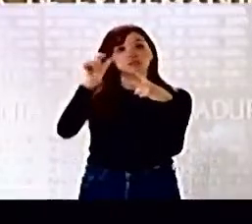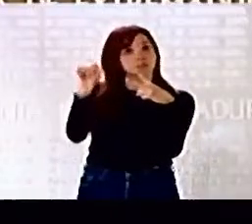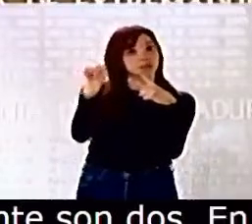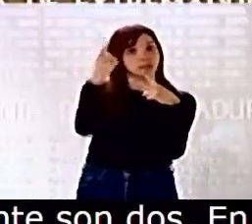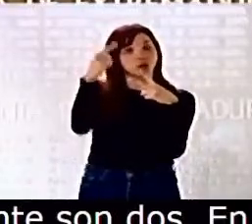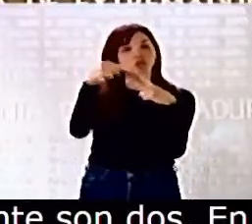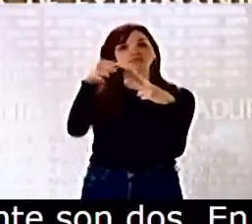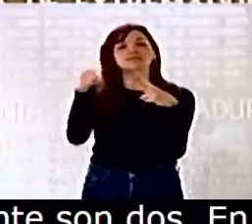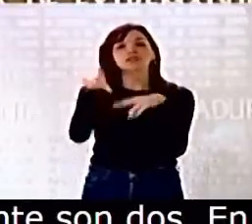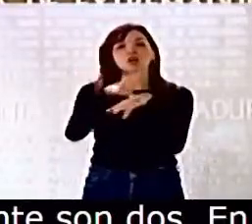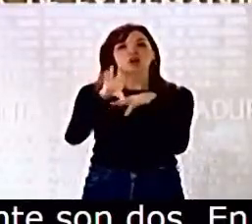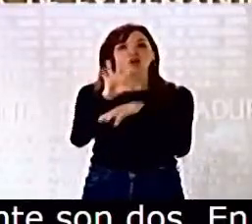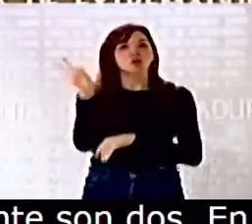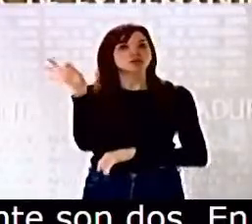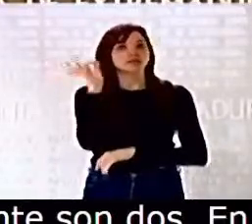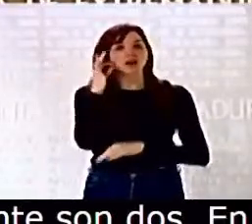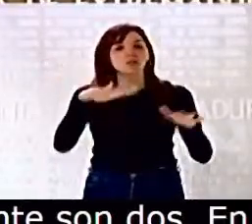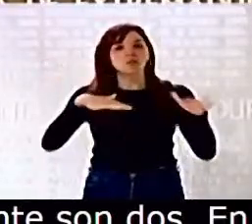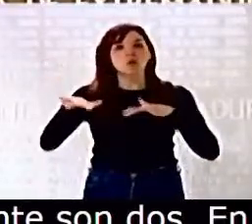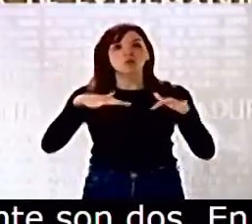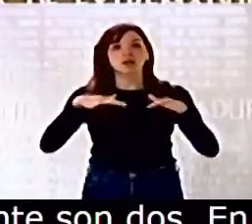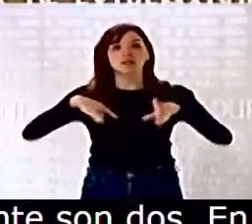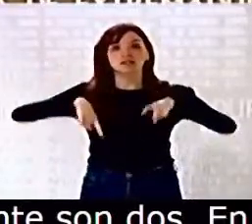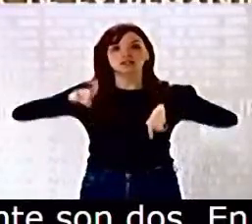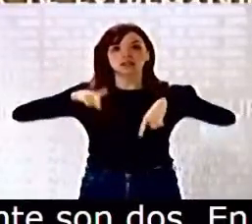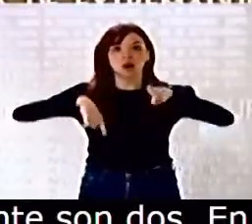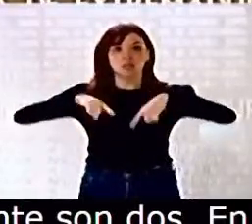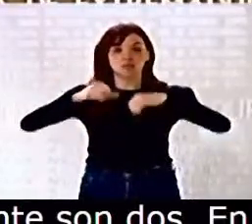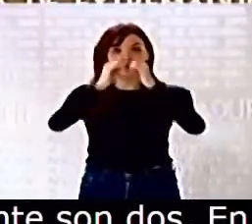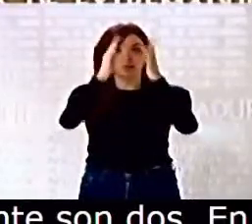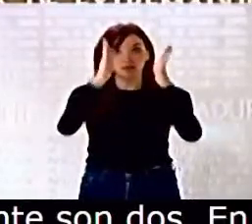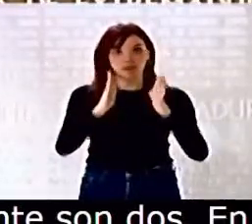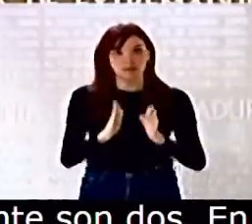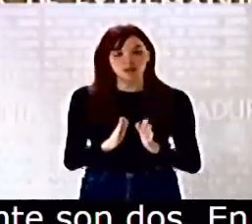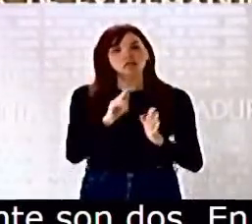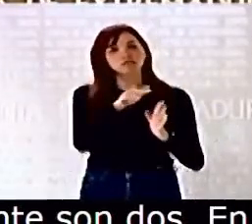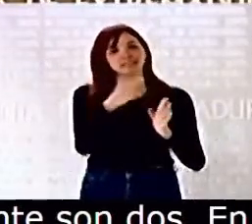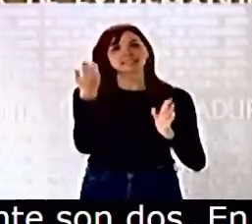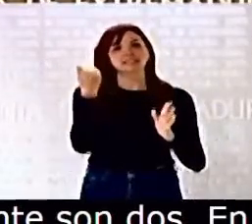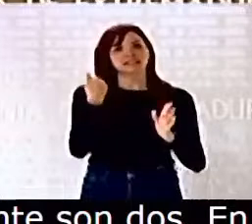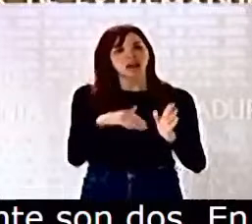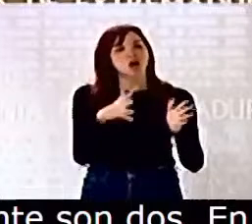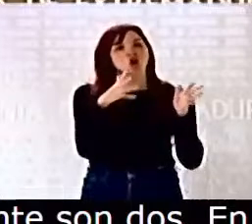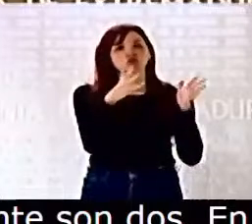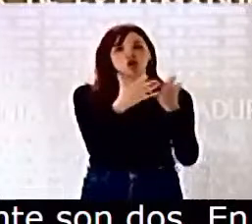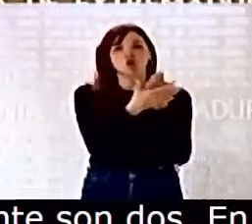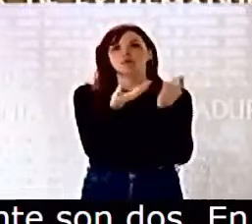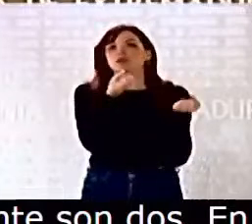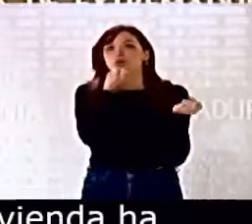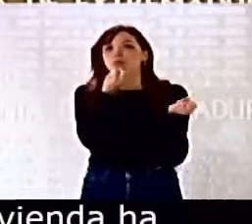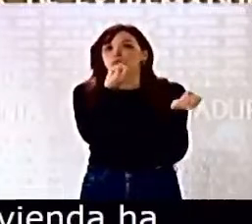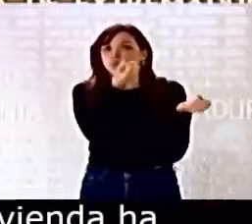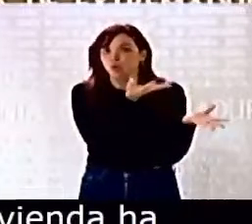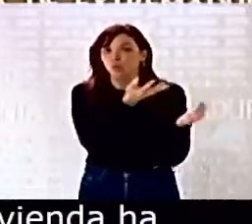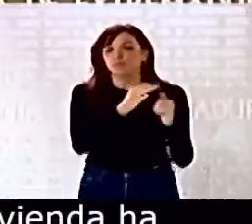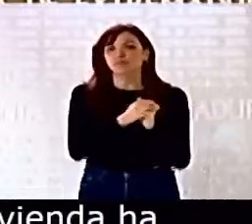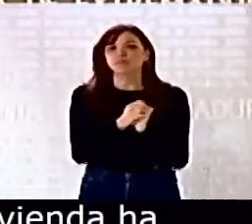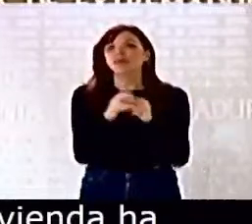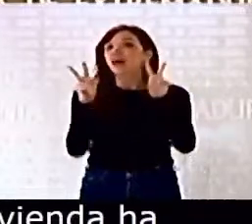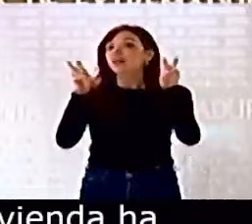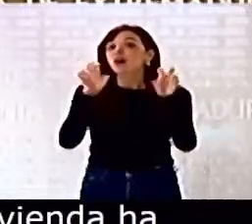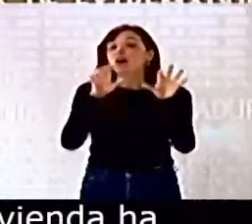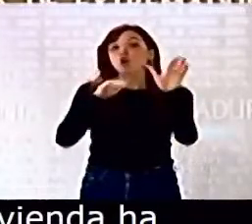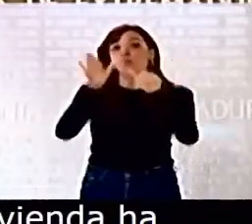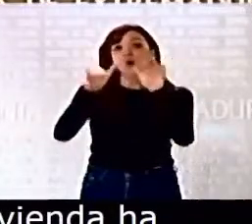la consejera de Movilidad, Transporte y Vivienda ha informado al Consejo de Gobierno de una nueva convocatoria de